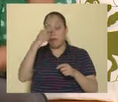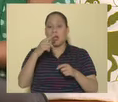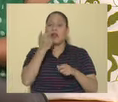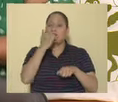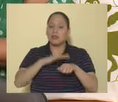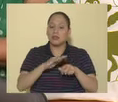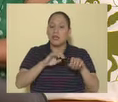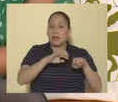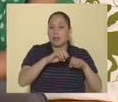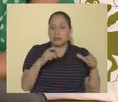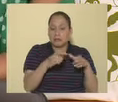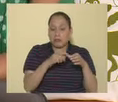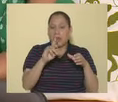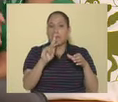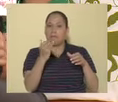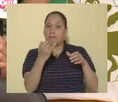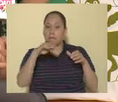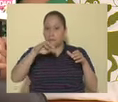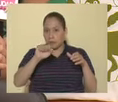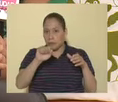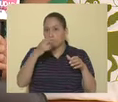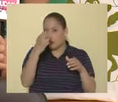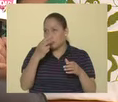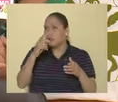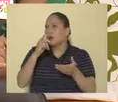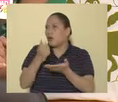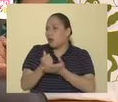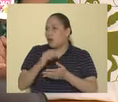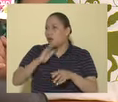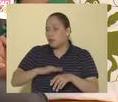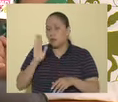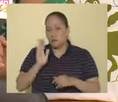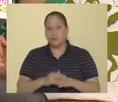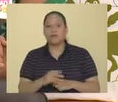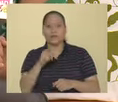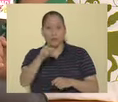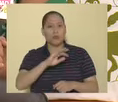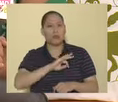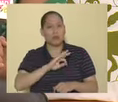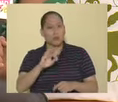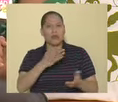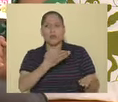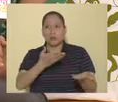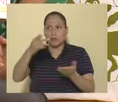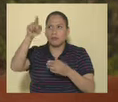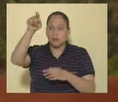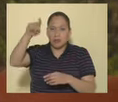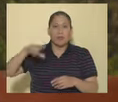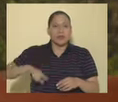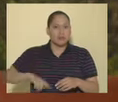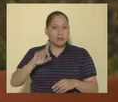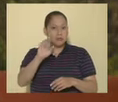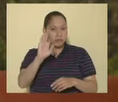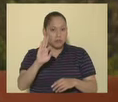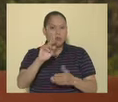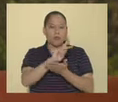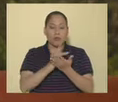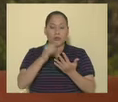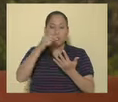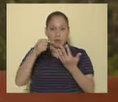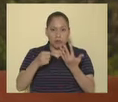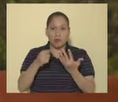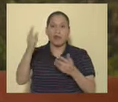algunas son gratuitas. Otra opción más, ¿no? Sí, es otra opción. O sea, pueden acudir a todos aquellos programas